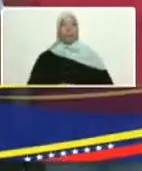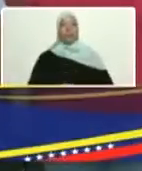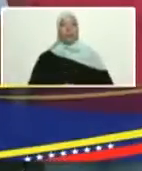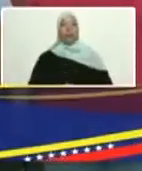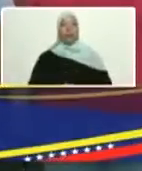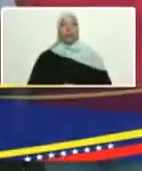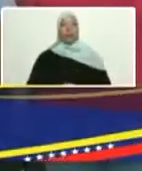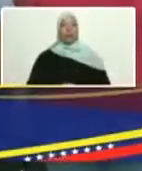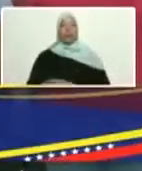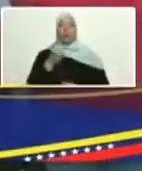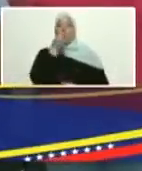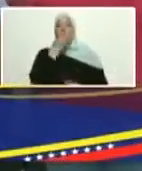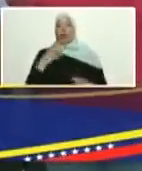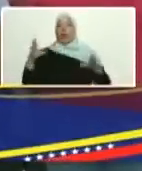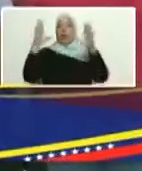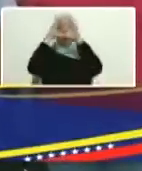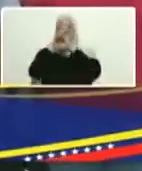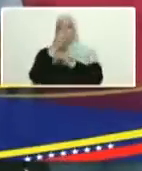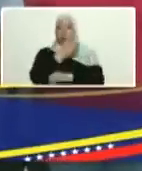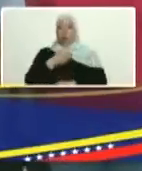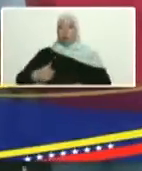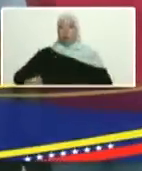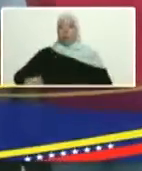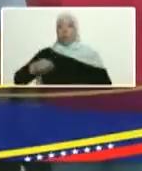Muy buenas noches, presidente.